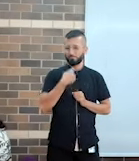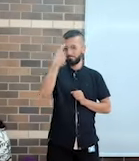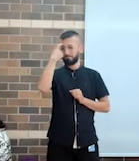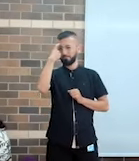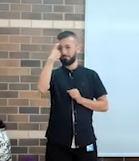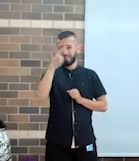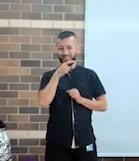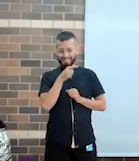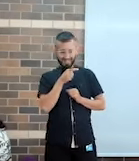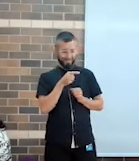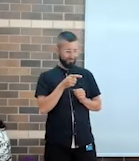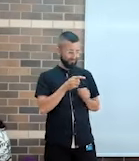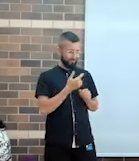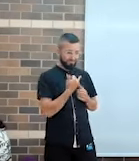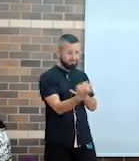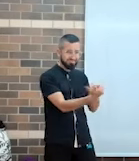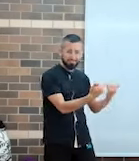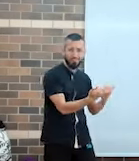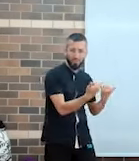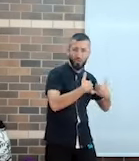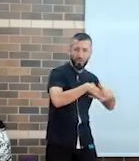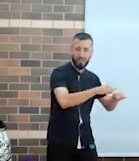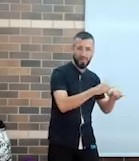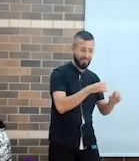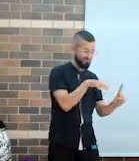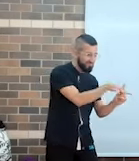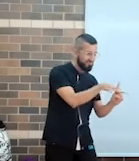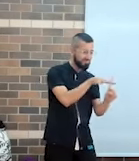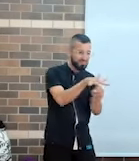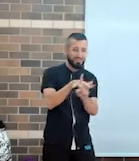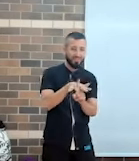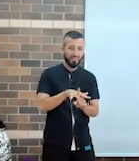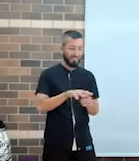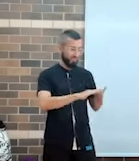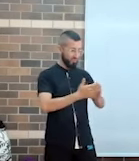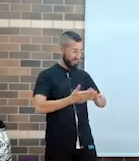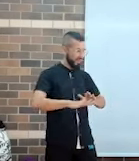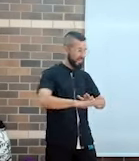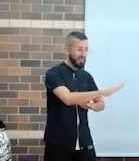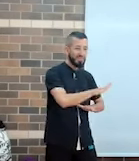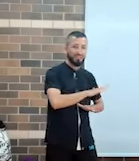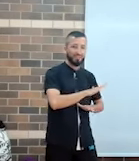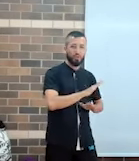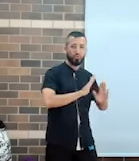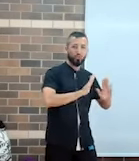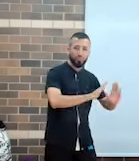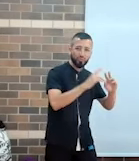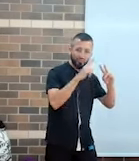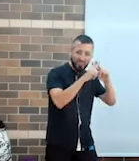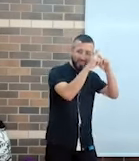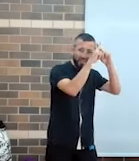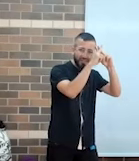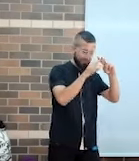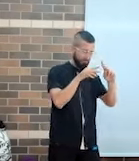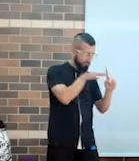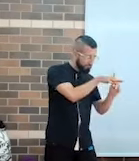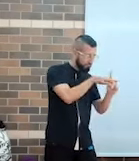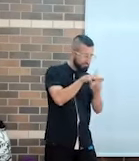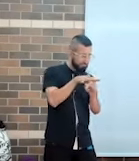a a las comunidades en el ser, ¿sí? Por eso, a ver, también paralelo a toda